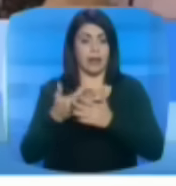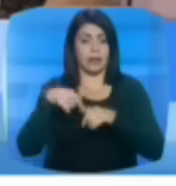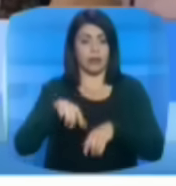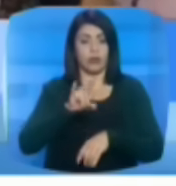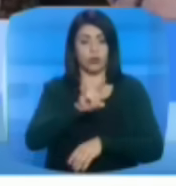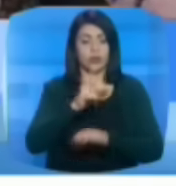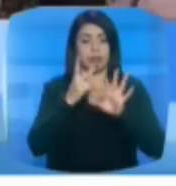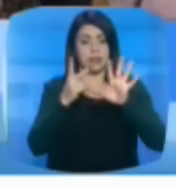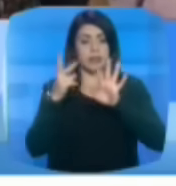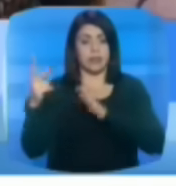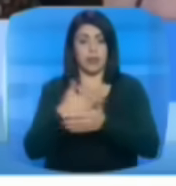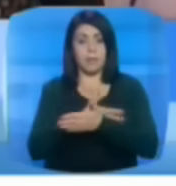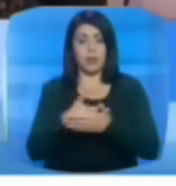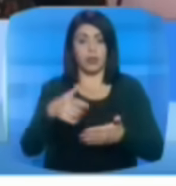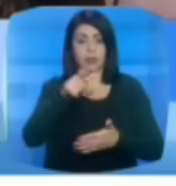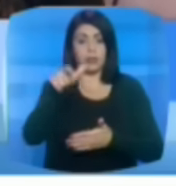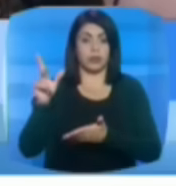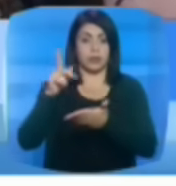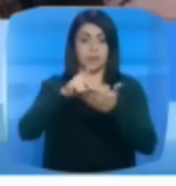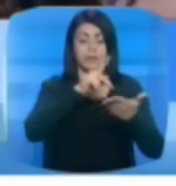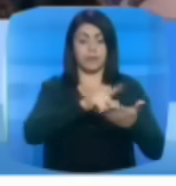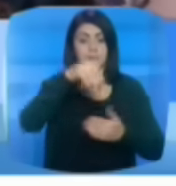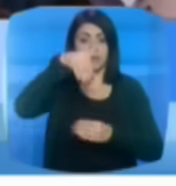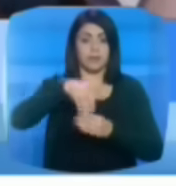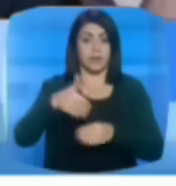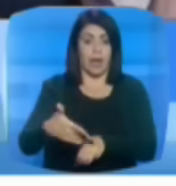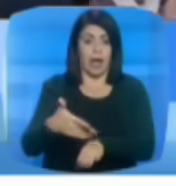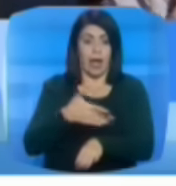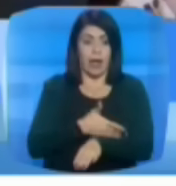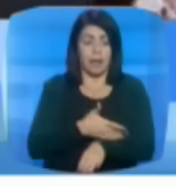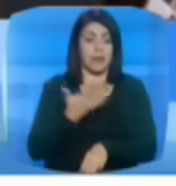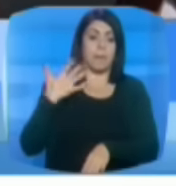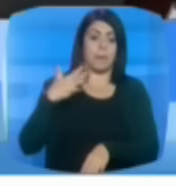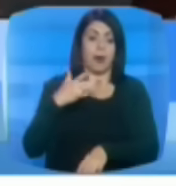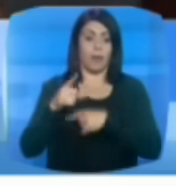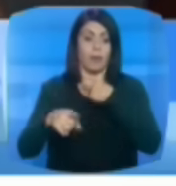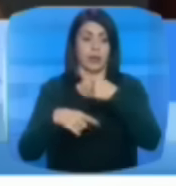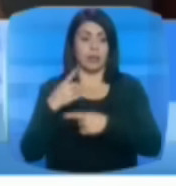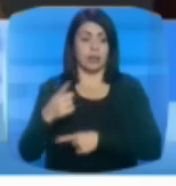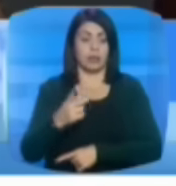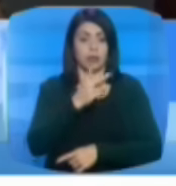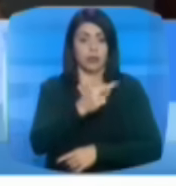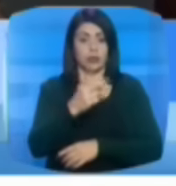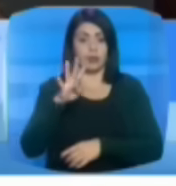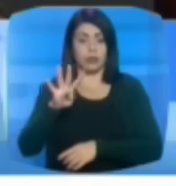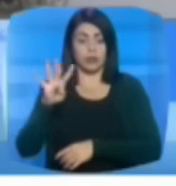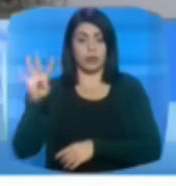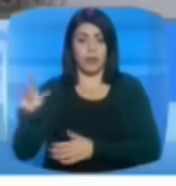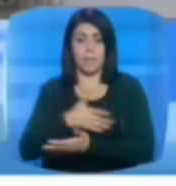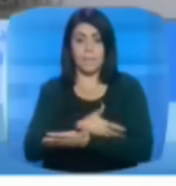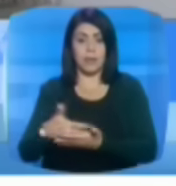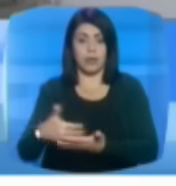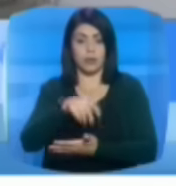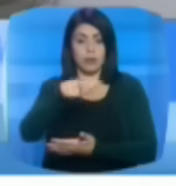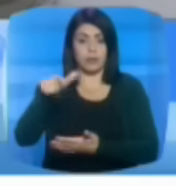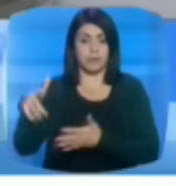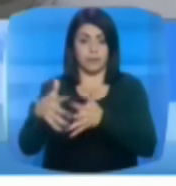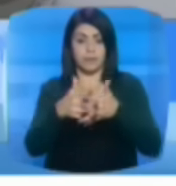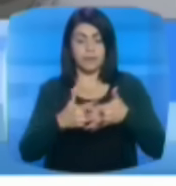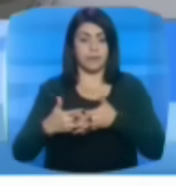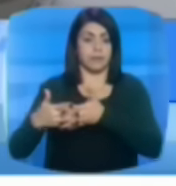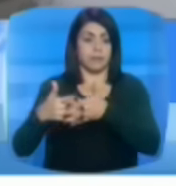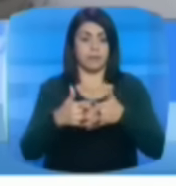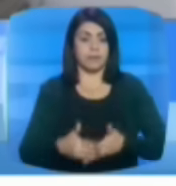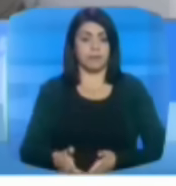77 millones de estadounidenses habían participado en la votación temprana. Aproximadamente 244 millones de ciudadanos